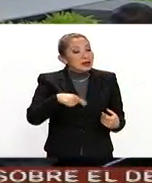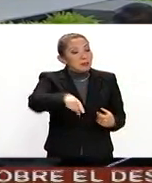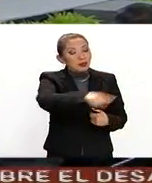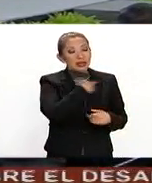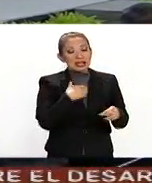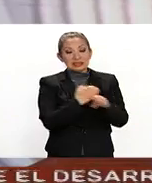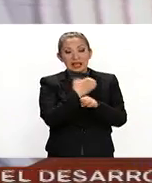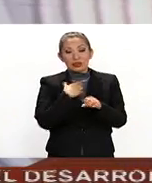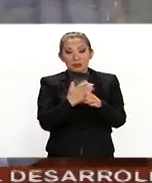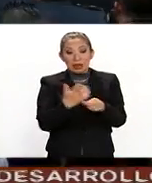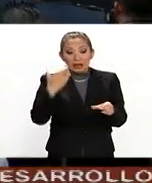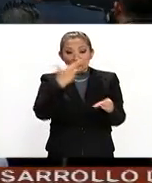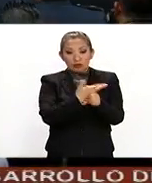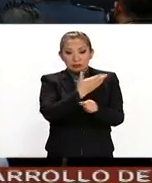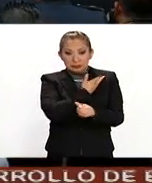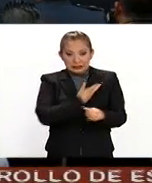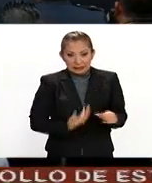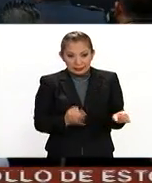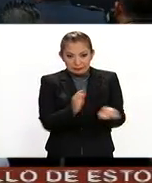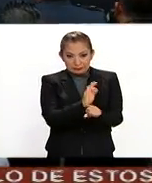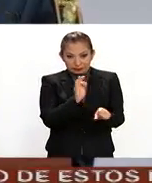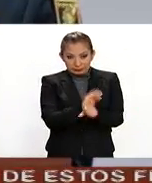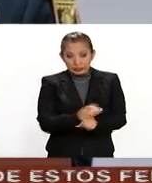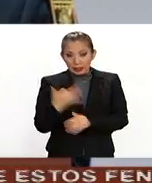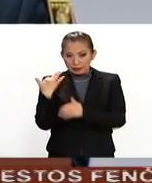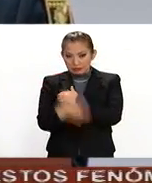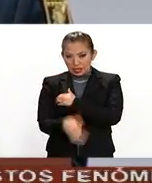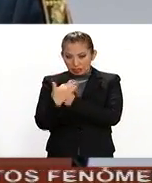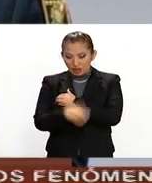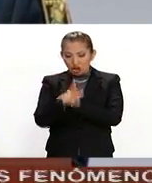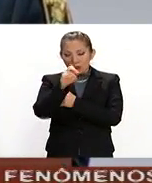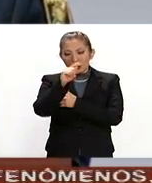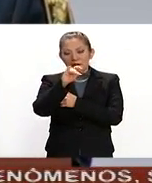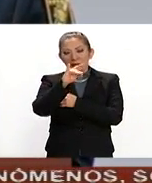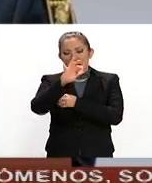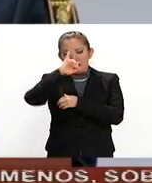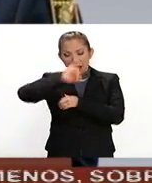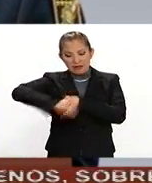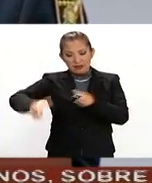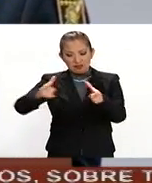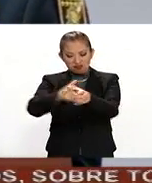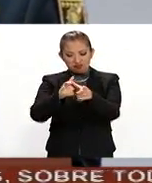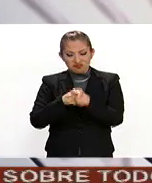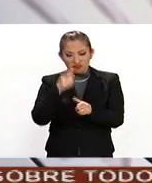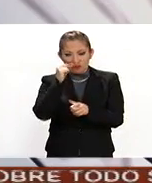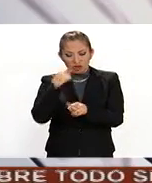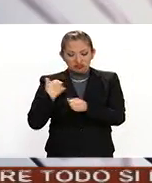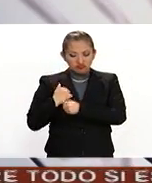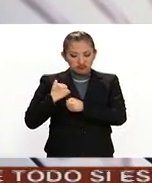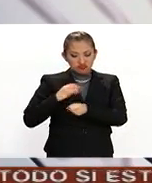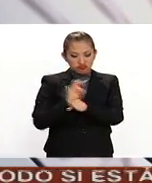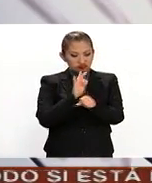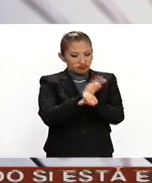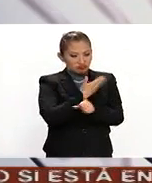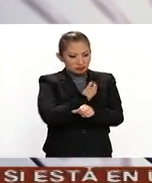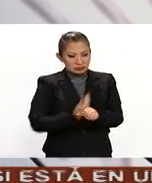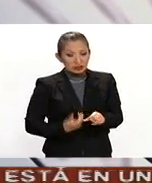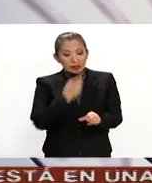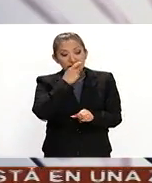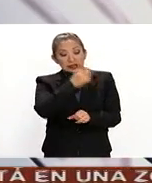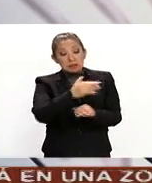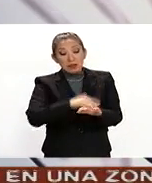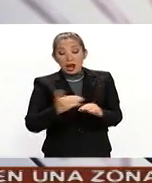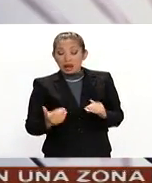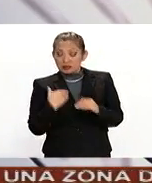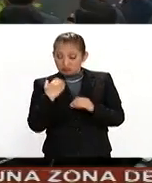Estado Mayor Presidencial. Mientras tanto, Roberto Miranda, jefe del Estado Mayor Presidencial, afirmó que este ascenso implica un